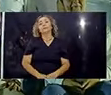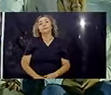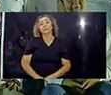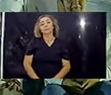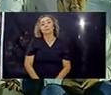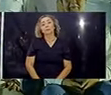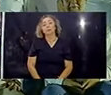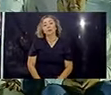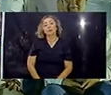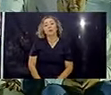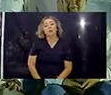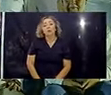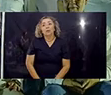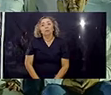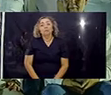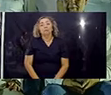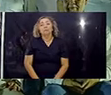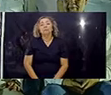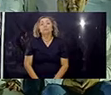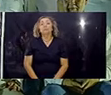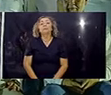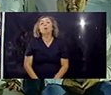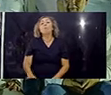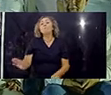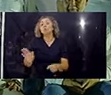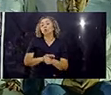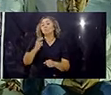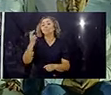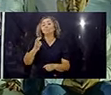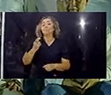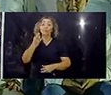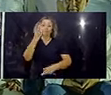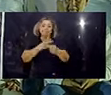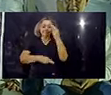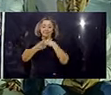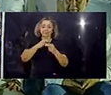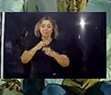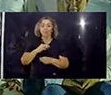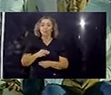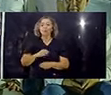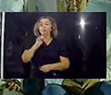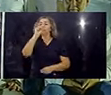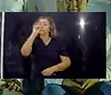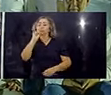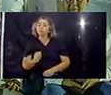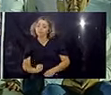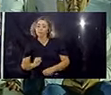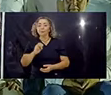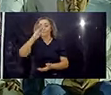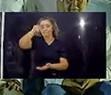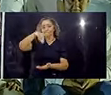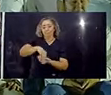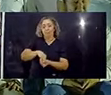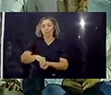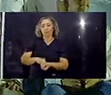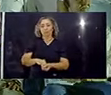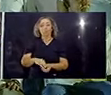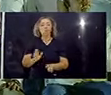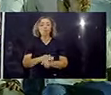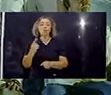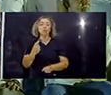también y por eso estamos hoy en el sur de Mérida porque romel va a ser el próximo